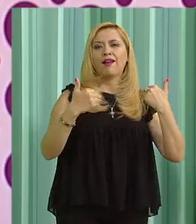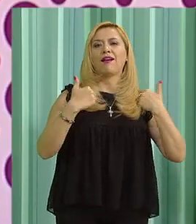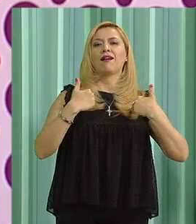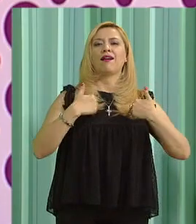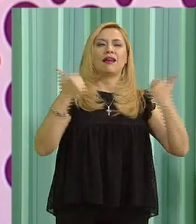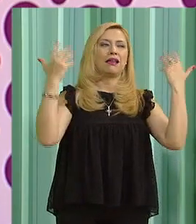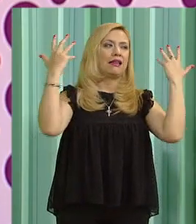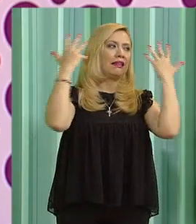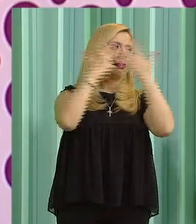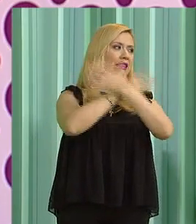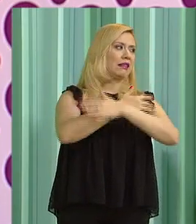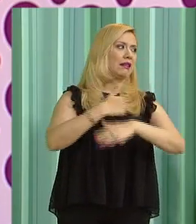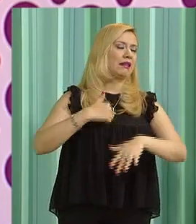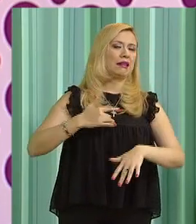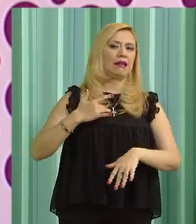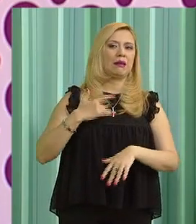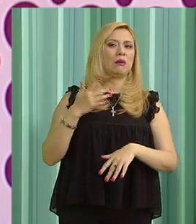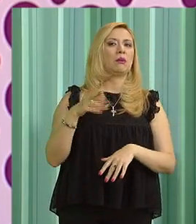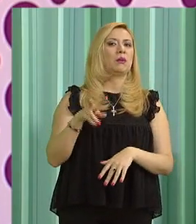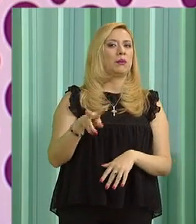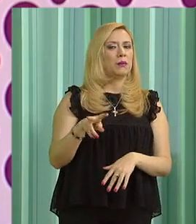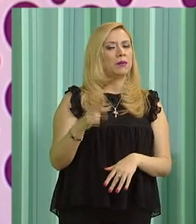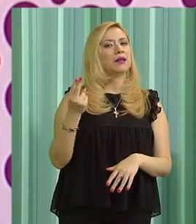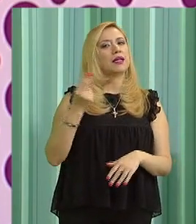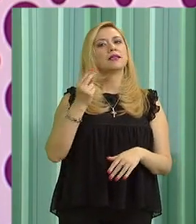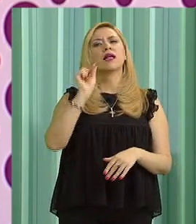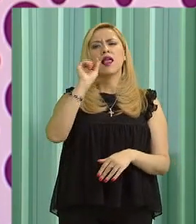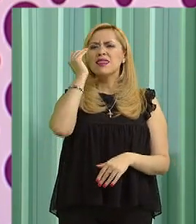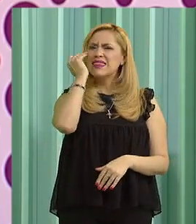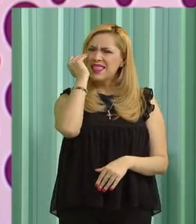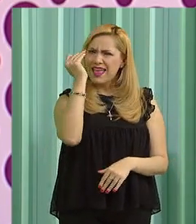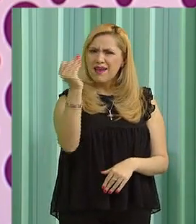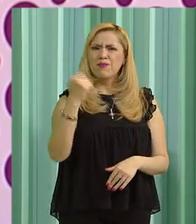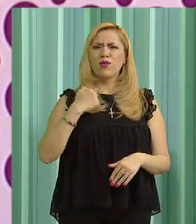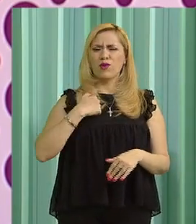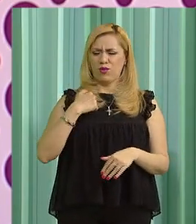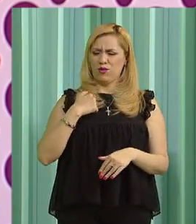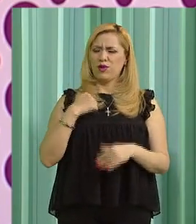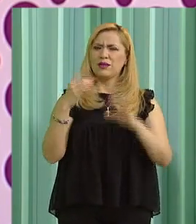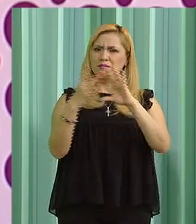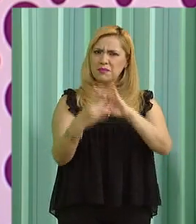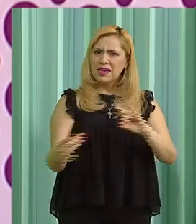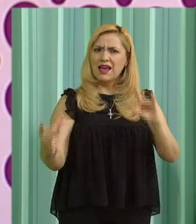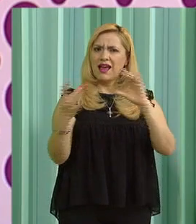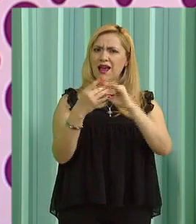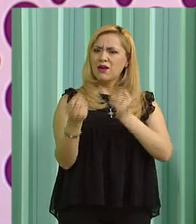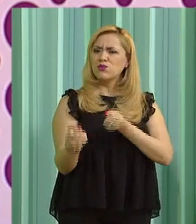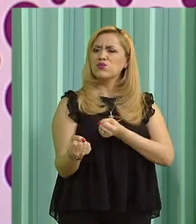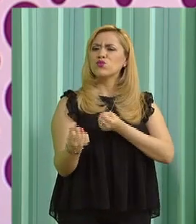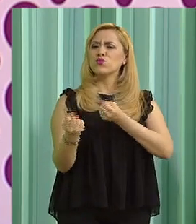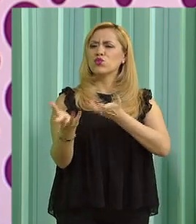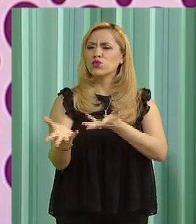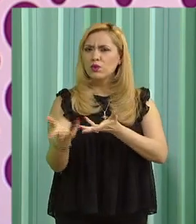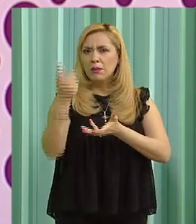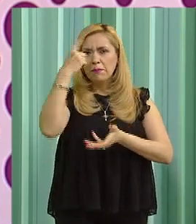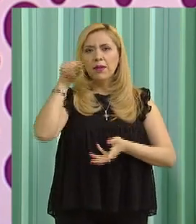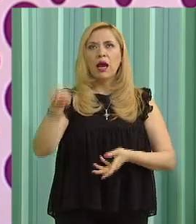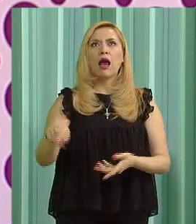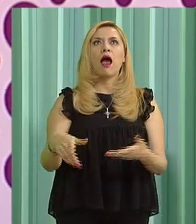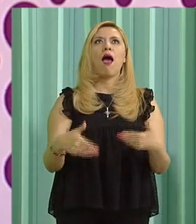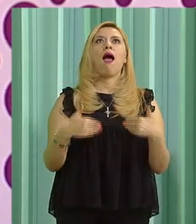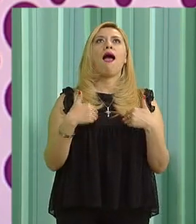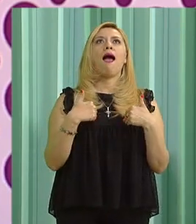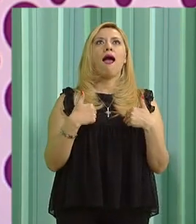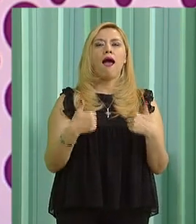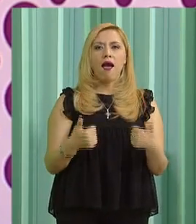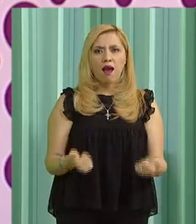importante tomarse el tiempo, ¿no? Para explicar, tomarse el tiempo para que la persona entienda perfectamente